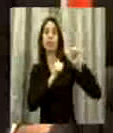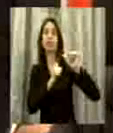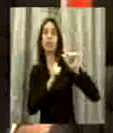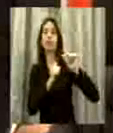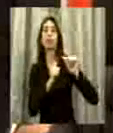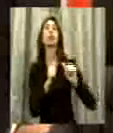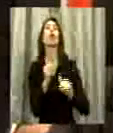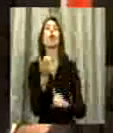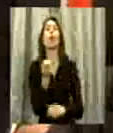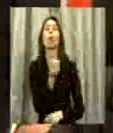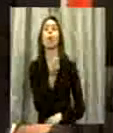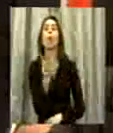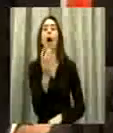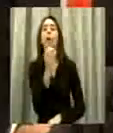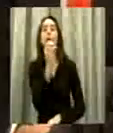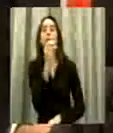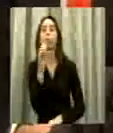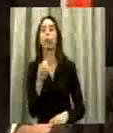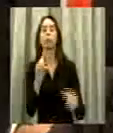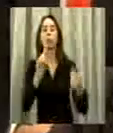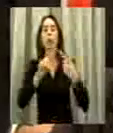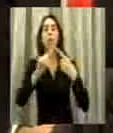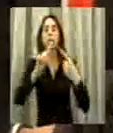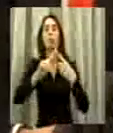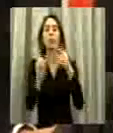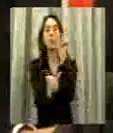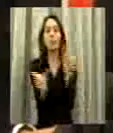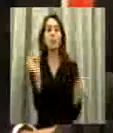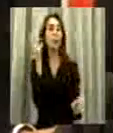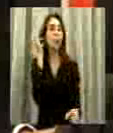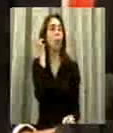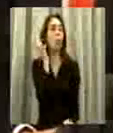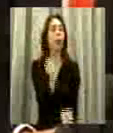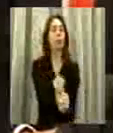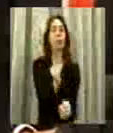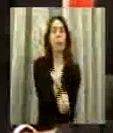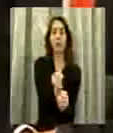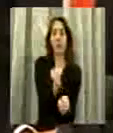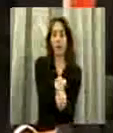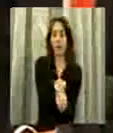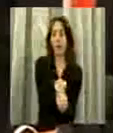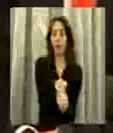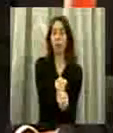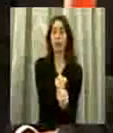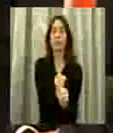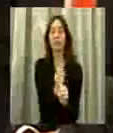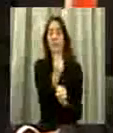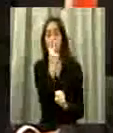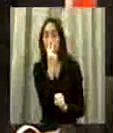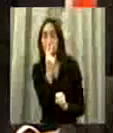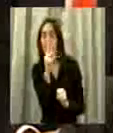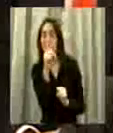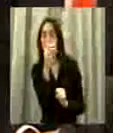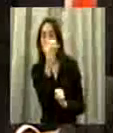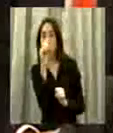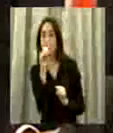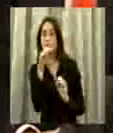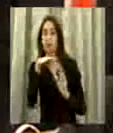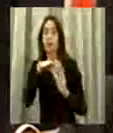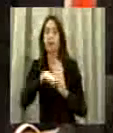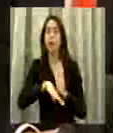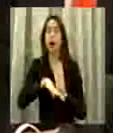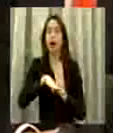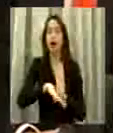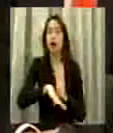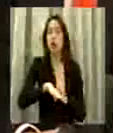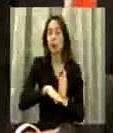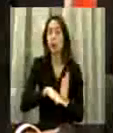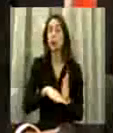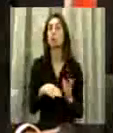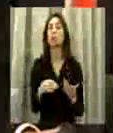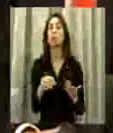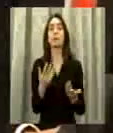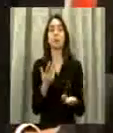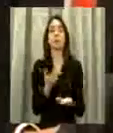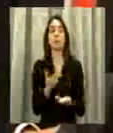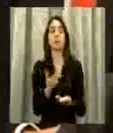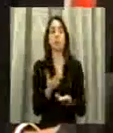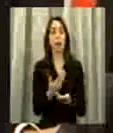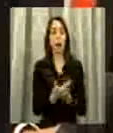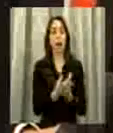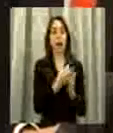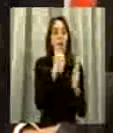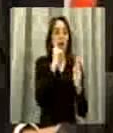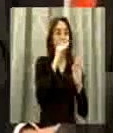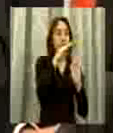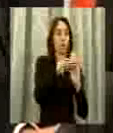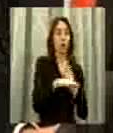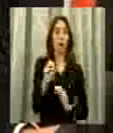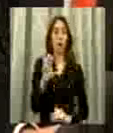tasa de participación laboral femenina, que es relativamente baja. Entonces, el hecho de que tengamos baja respecto